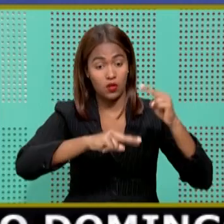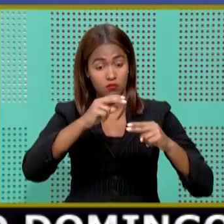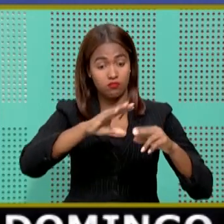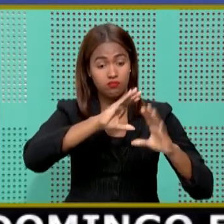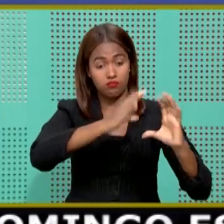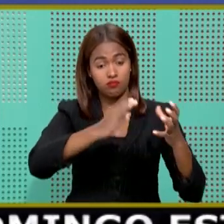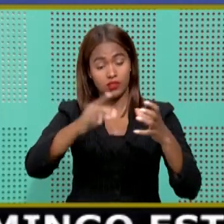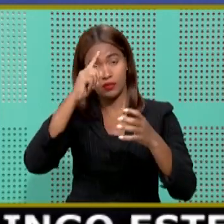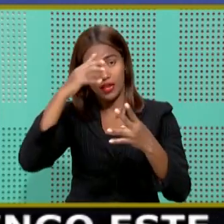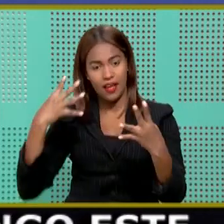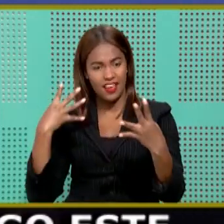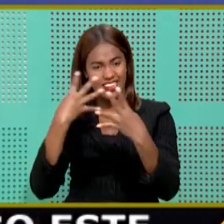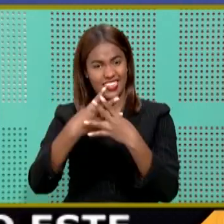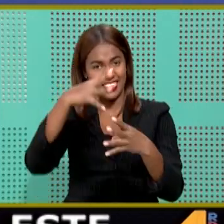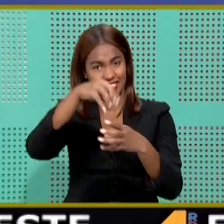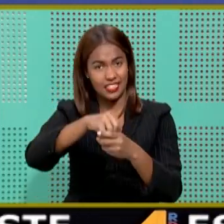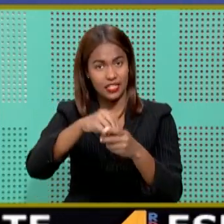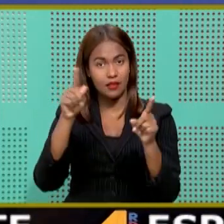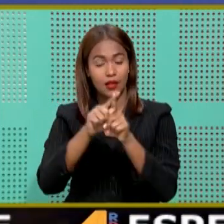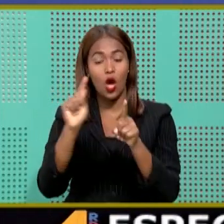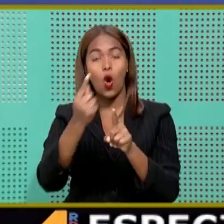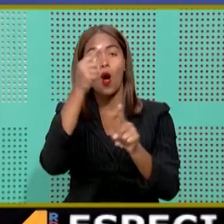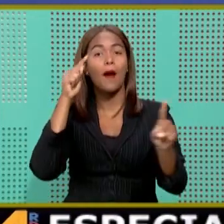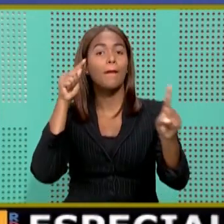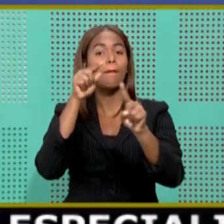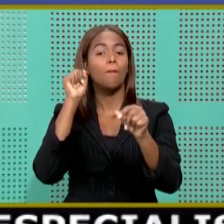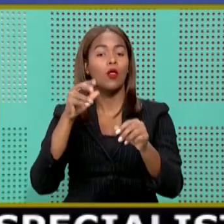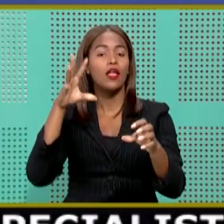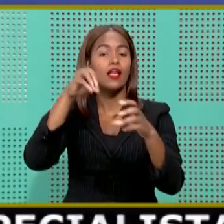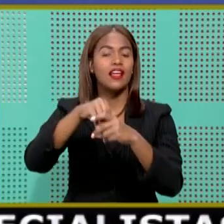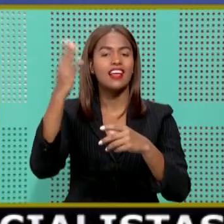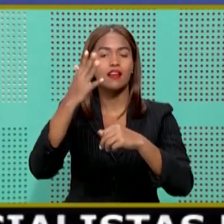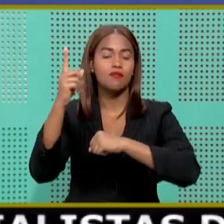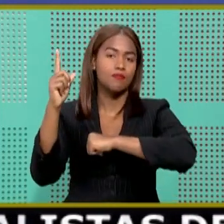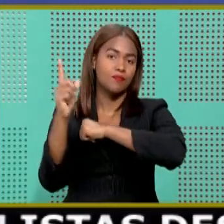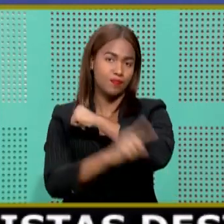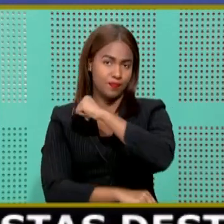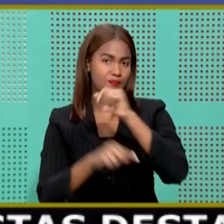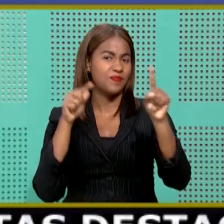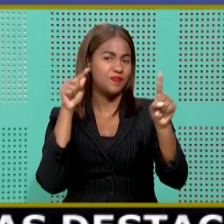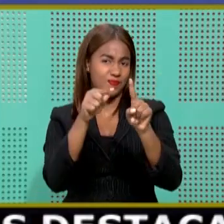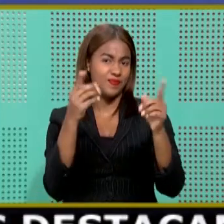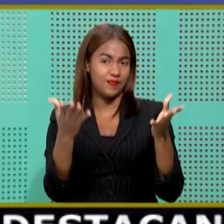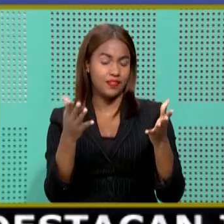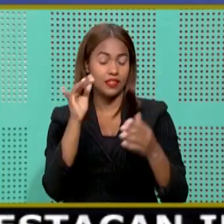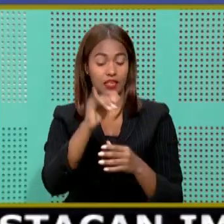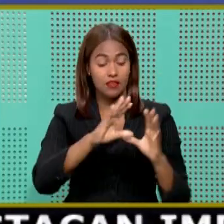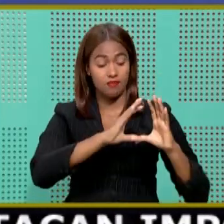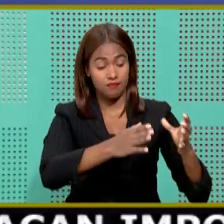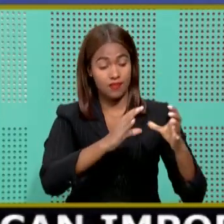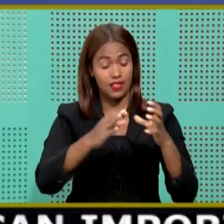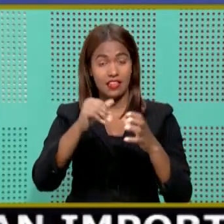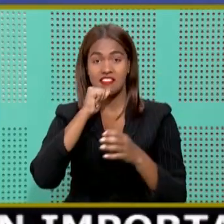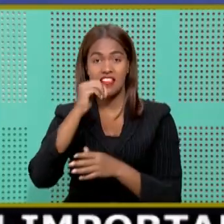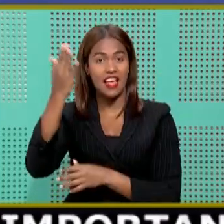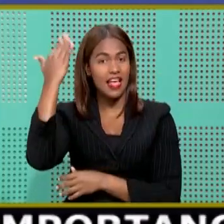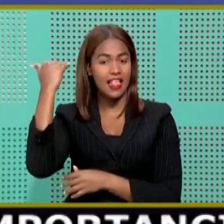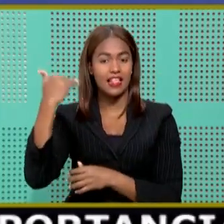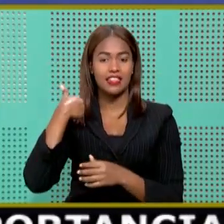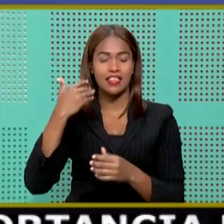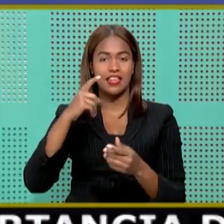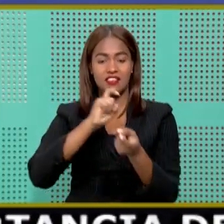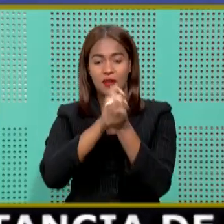hizo durante décadas con el único propósito de encerrar y castigar. Estos recintos no estaban hechos para transformar